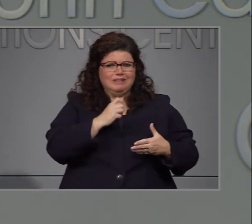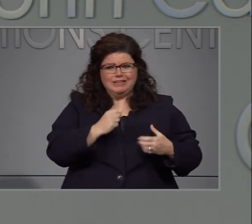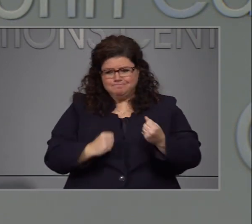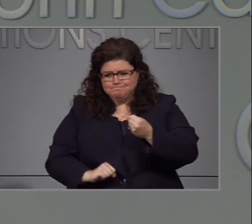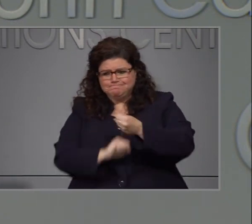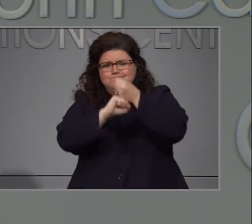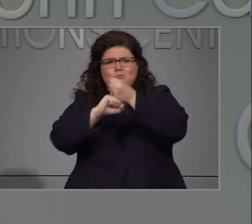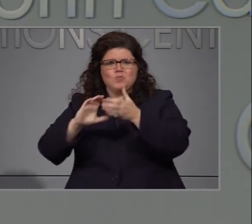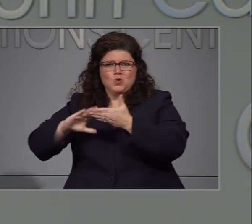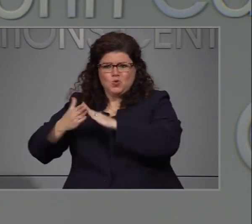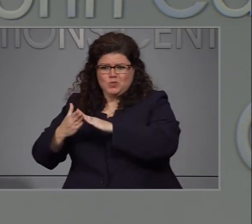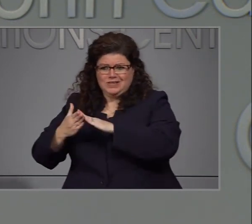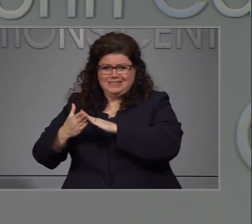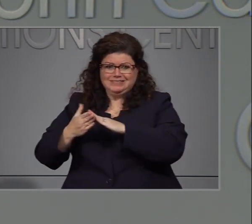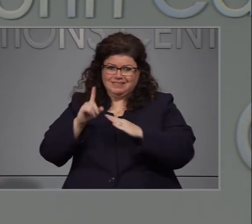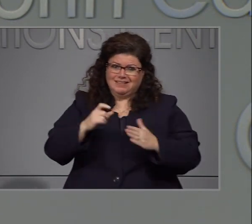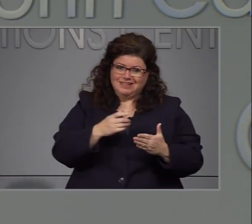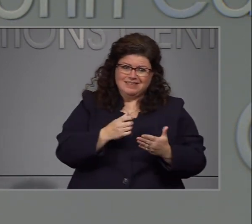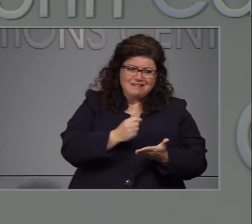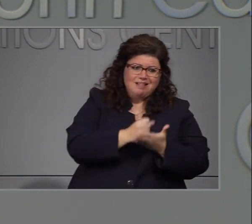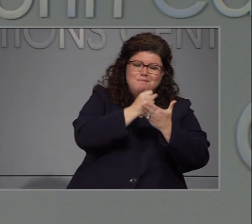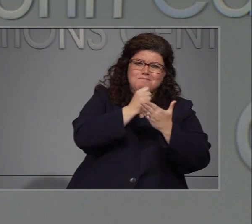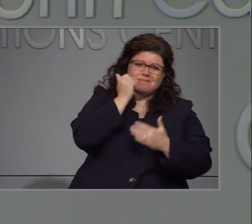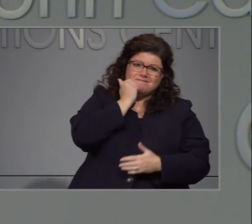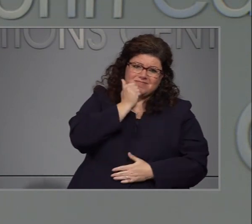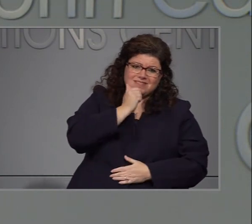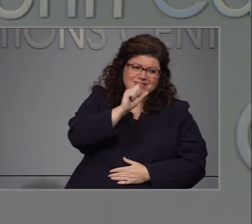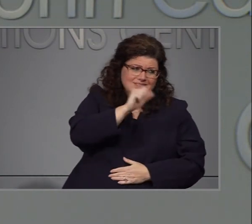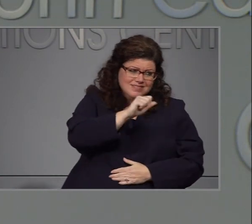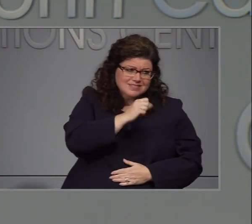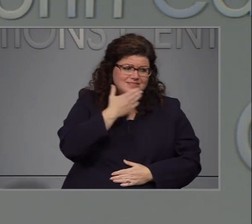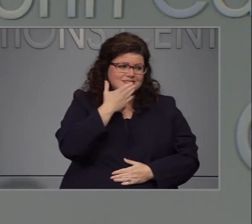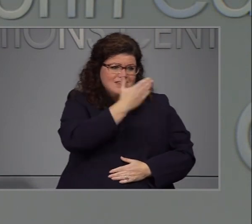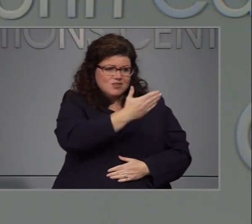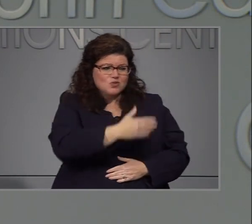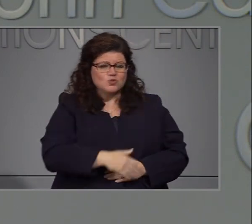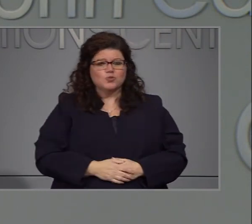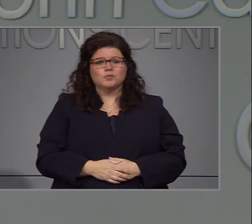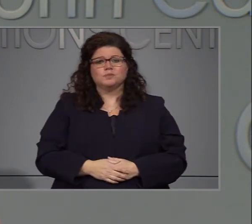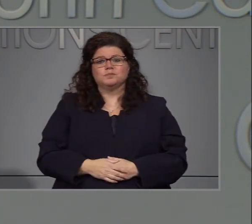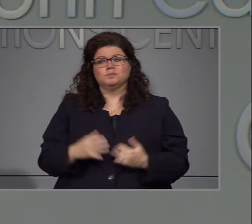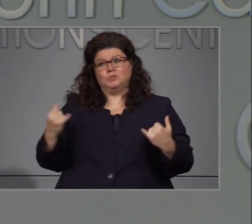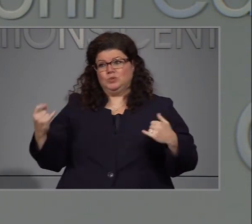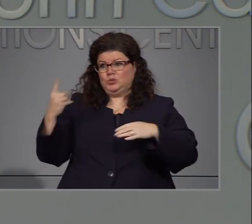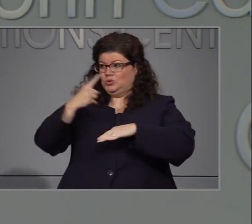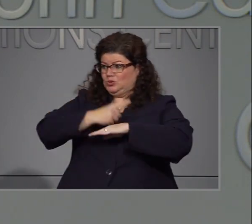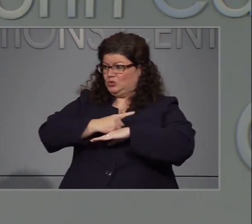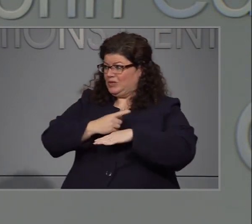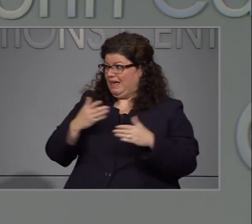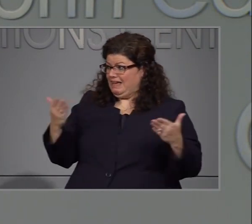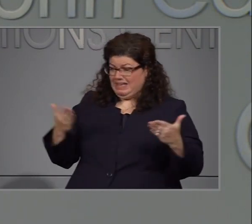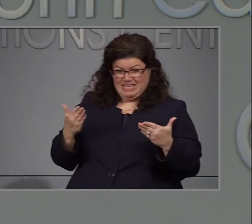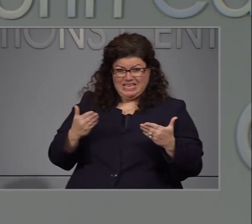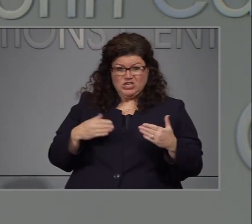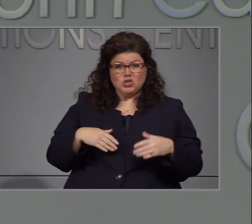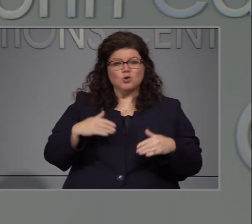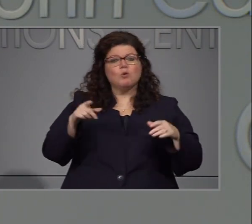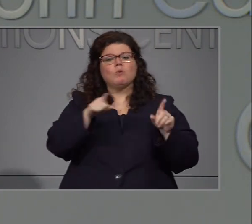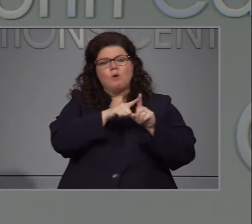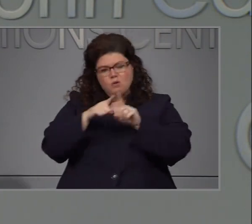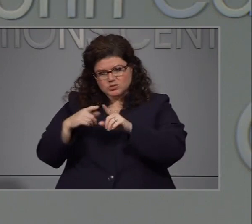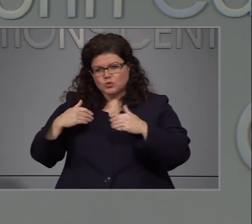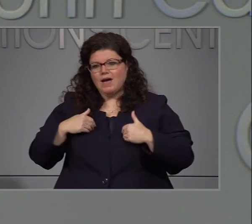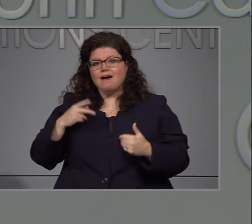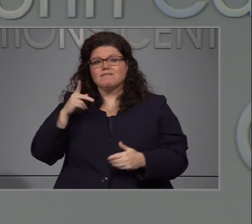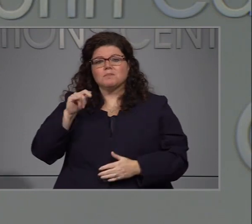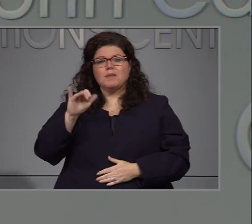hospitales están haciendo para ofrecer la atención día tras día. El día de hoy conmigo tengo al secretario